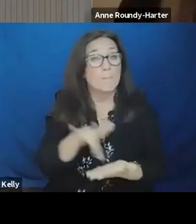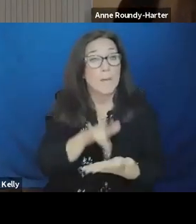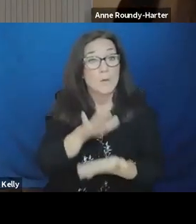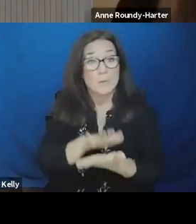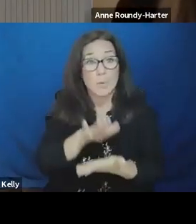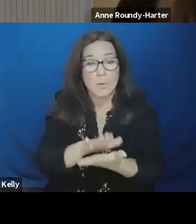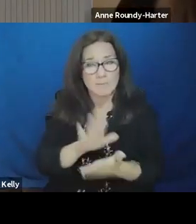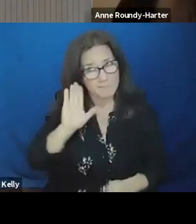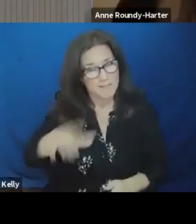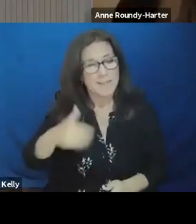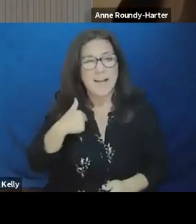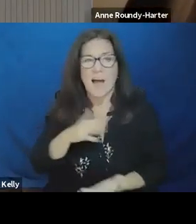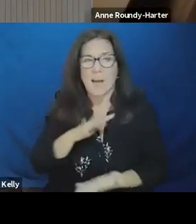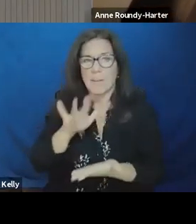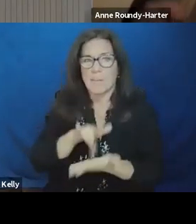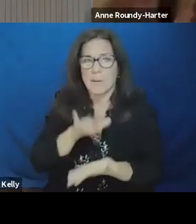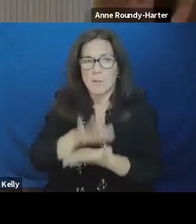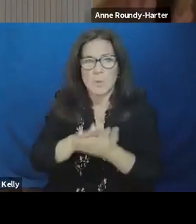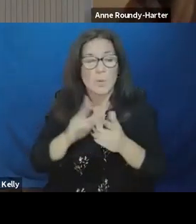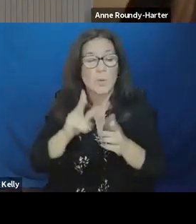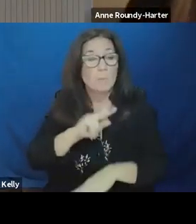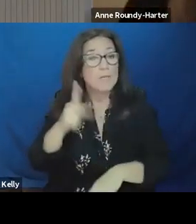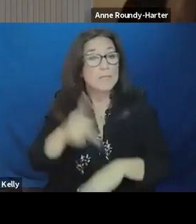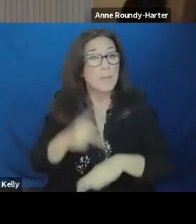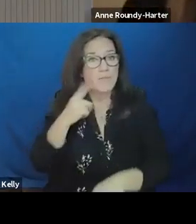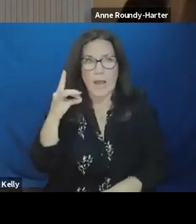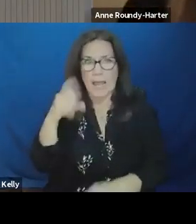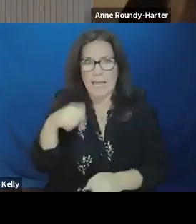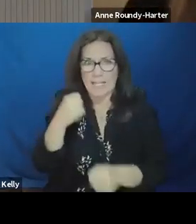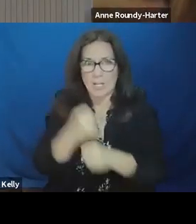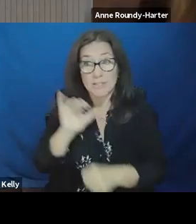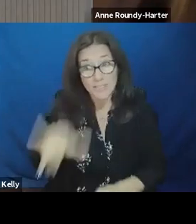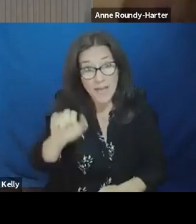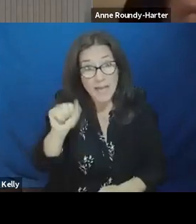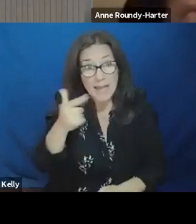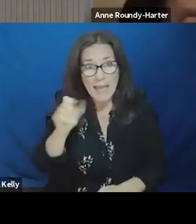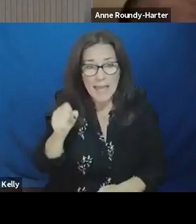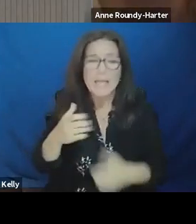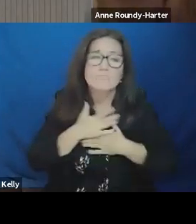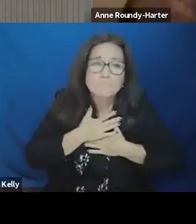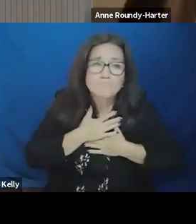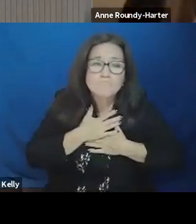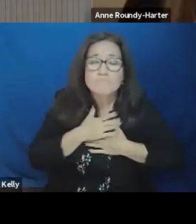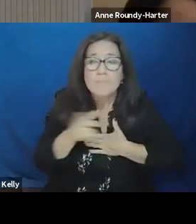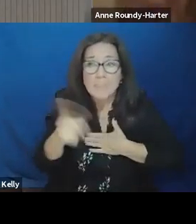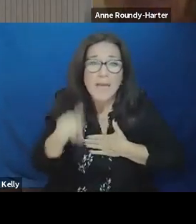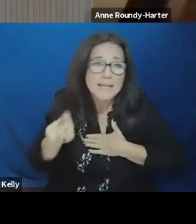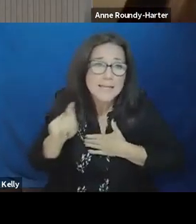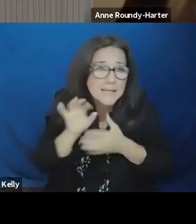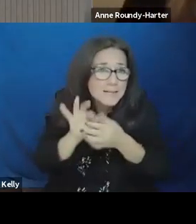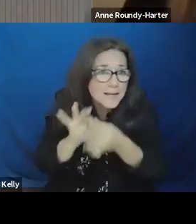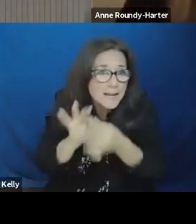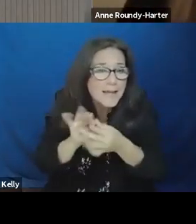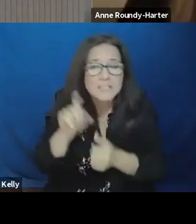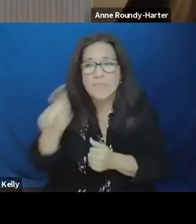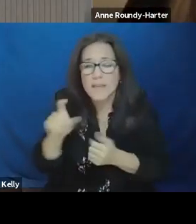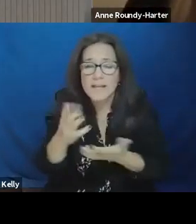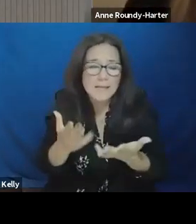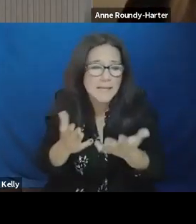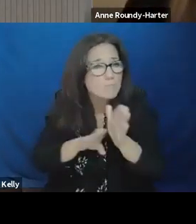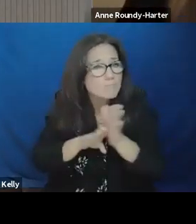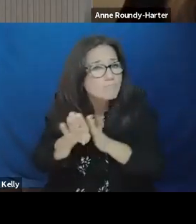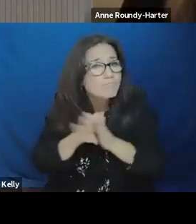delicada yo sí yo fui directora de secundaria por 8 años y sé que es como conozco universidad ni está en conexión honesta en relación a liszt en forjar